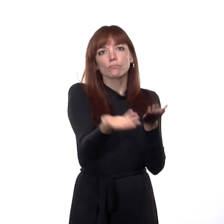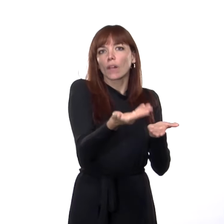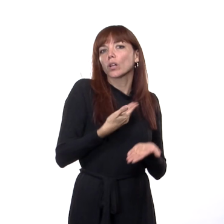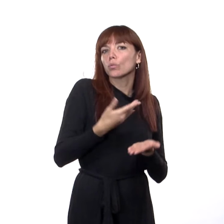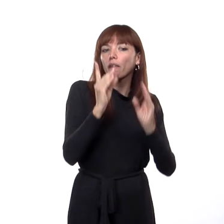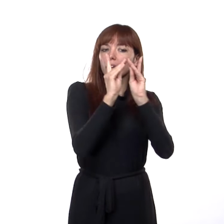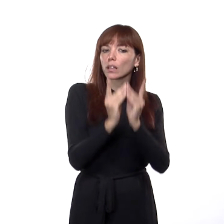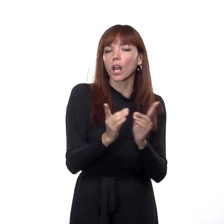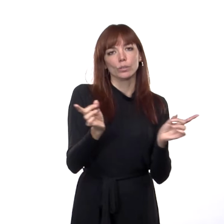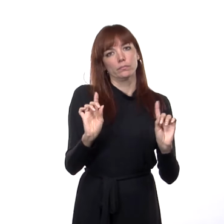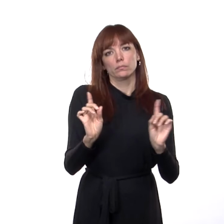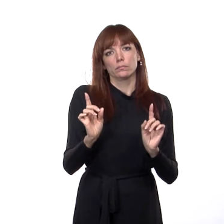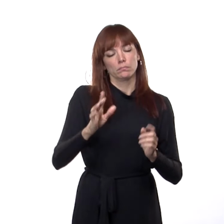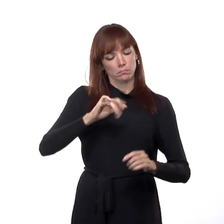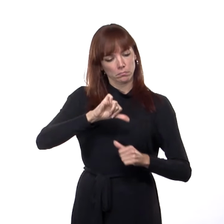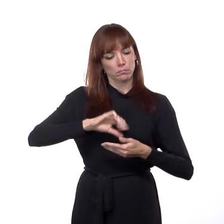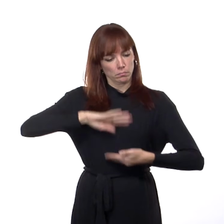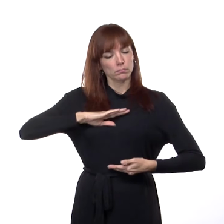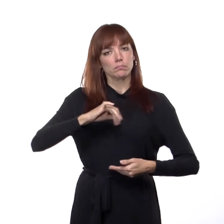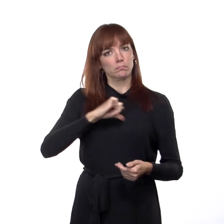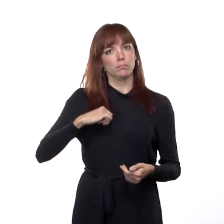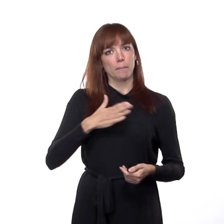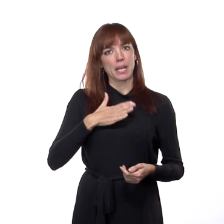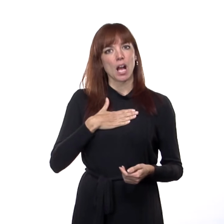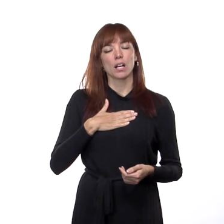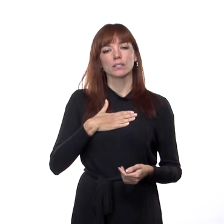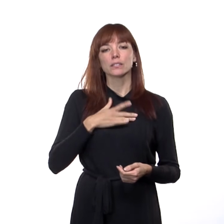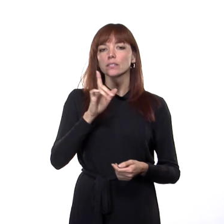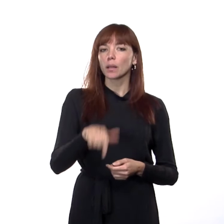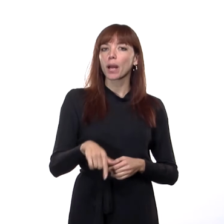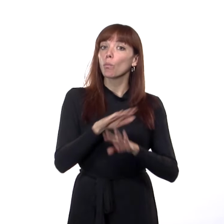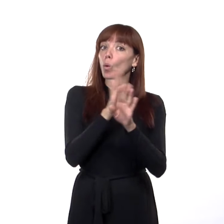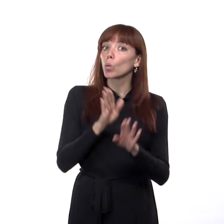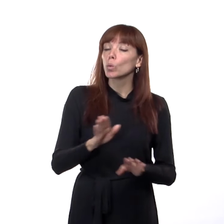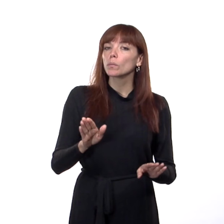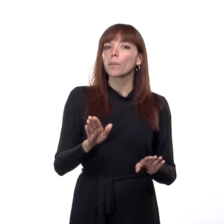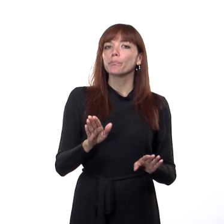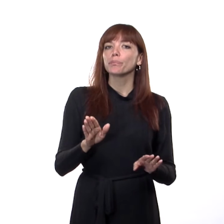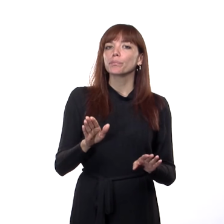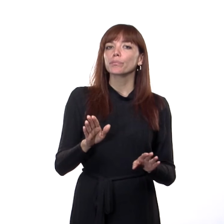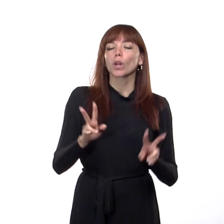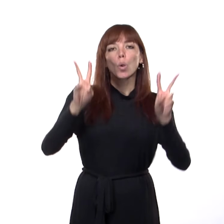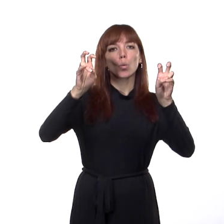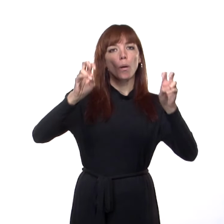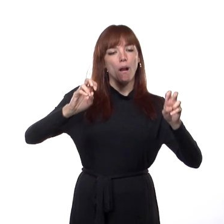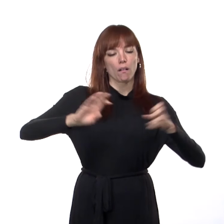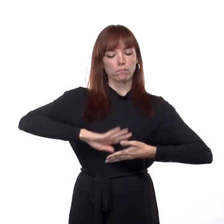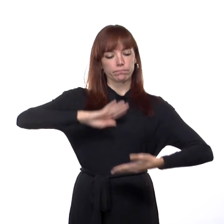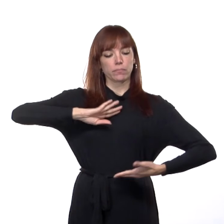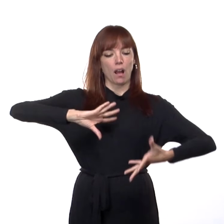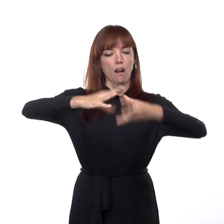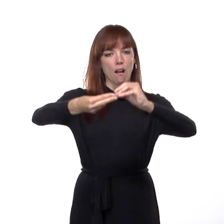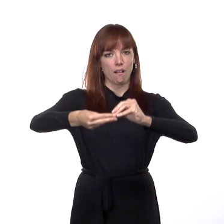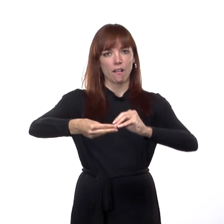digitalización sino tener mi propia capacidad y por supuesto que los padres tengan esa capacidad y por último la nueva resiliencia que se conoce por